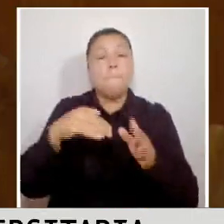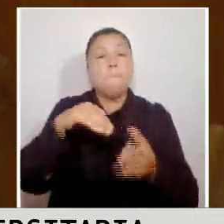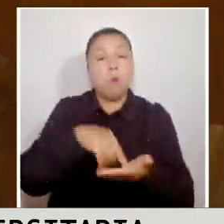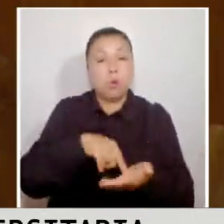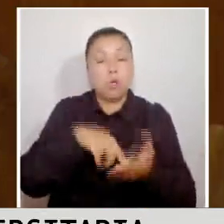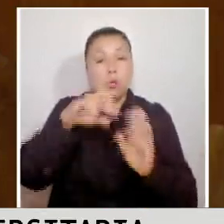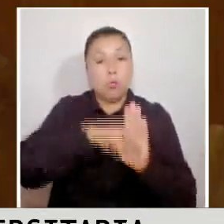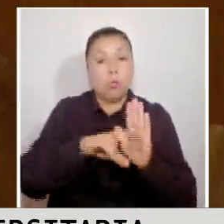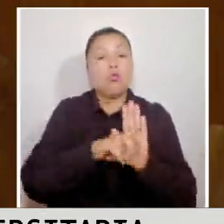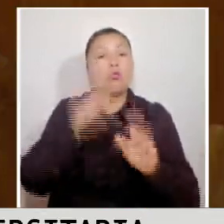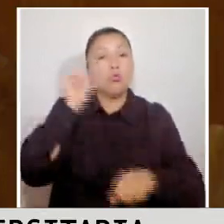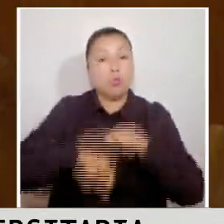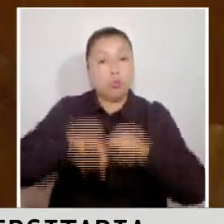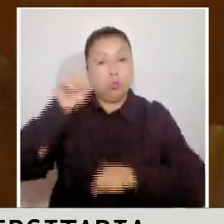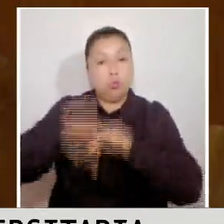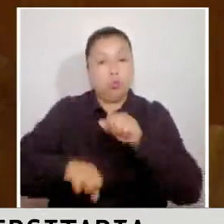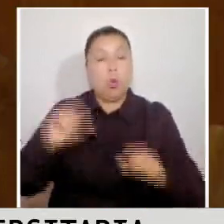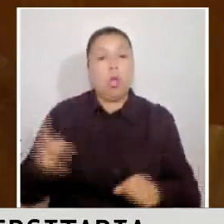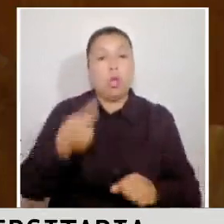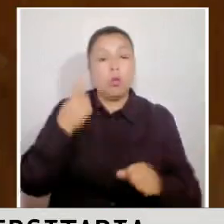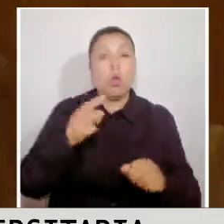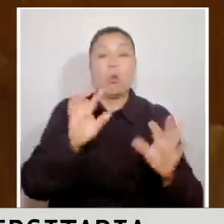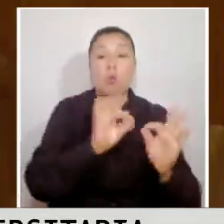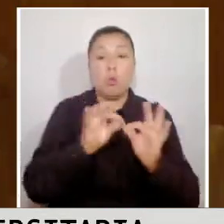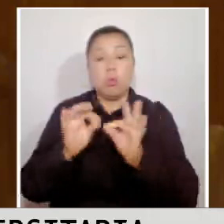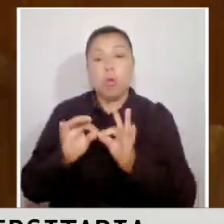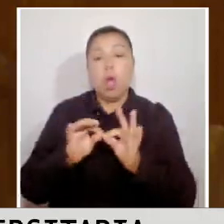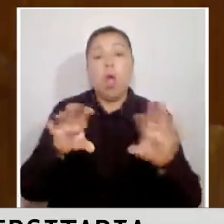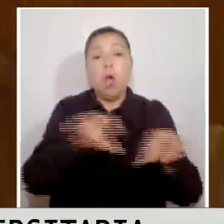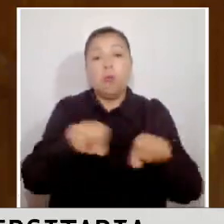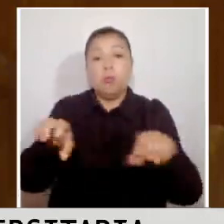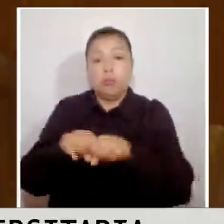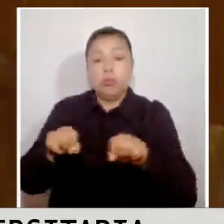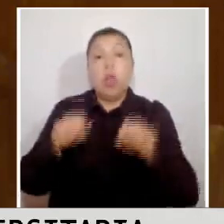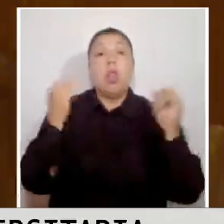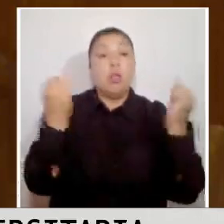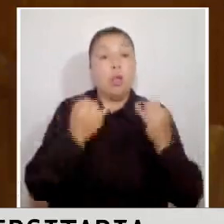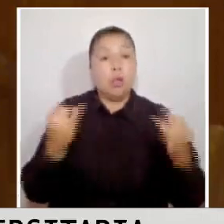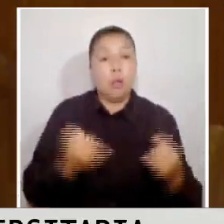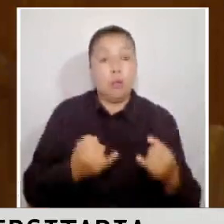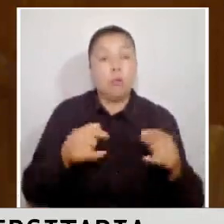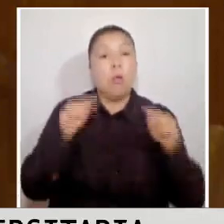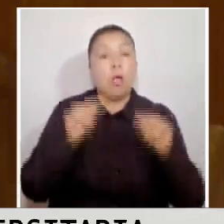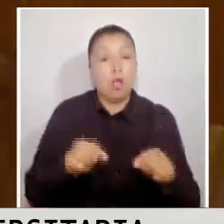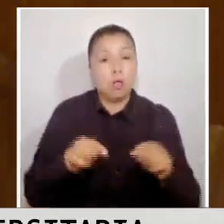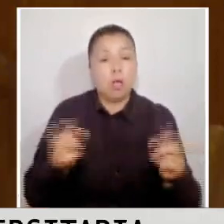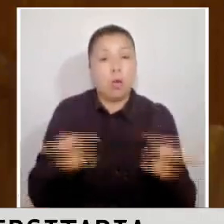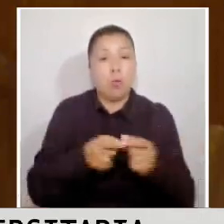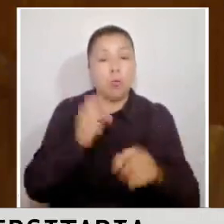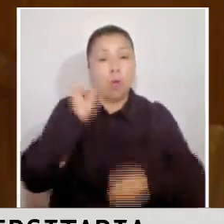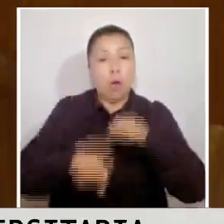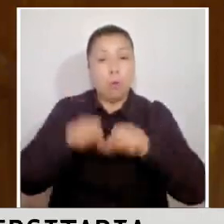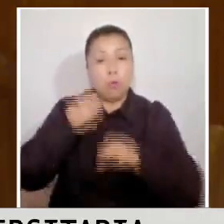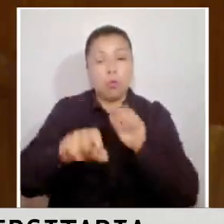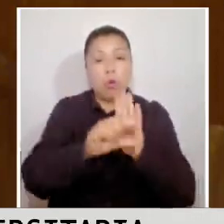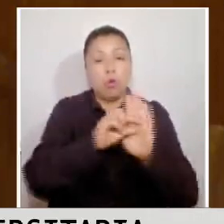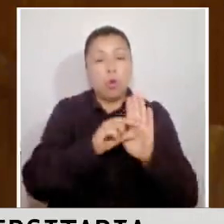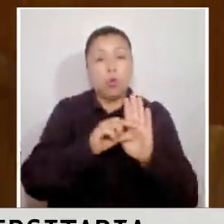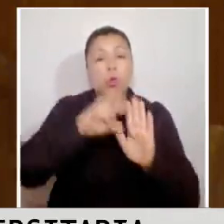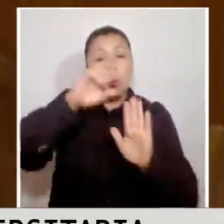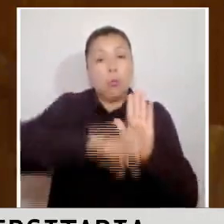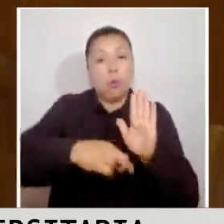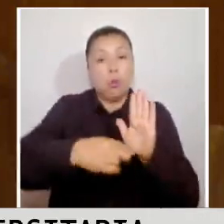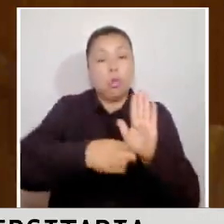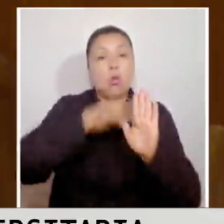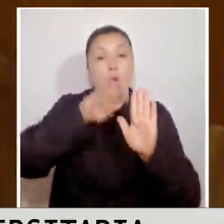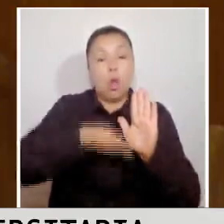resultó aprobado tanto en general con particular por la unanimidad de esta forma y de esta forma la comisión aprobó el texto del proyecto en los mismos